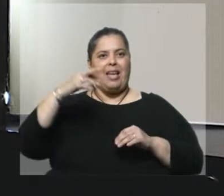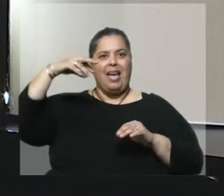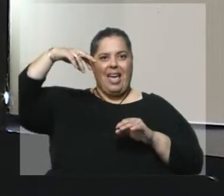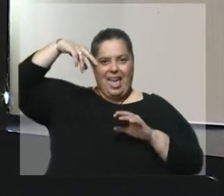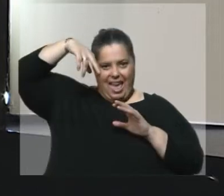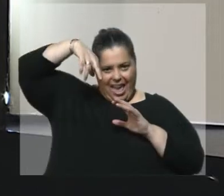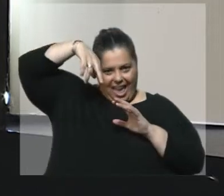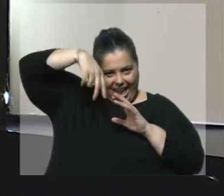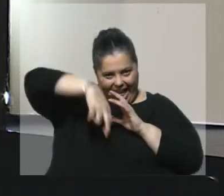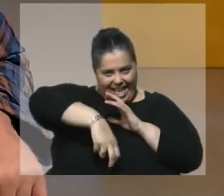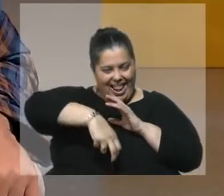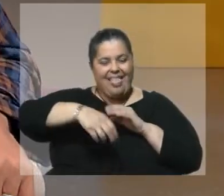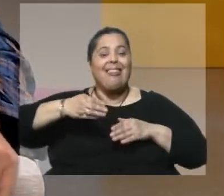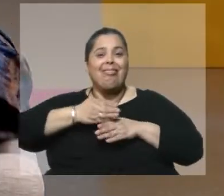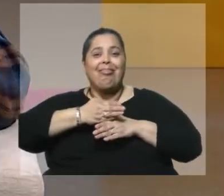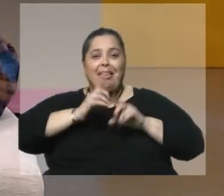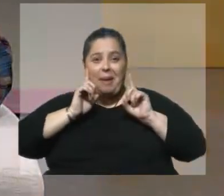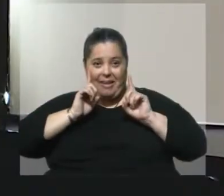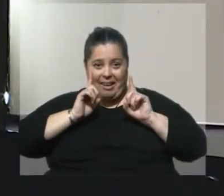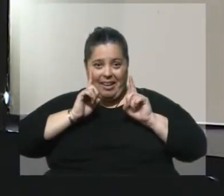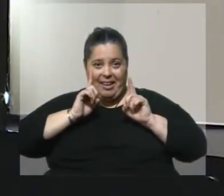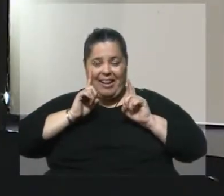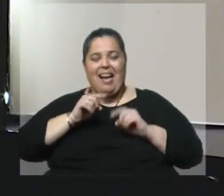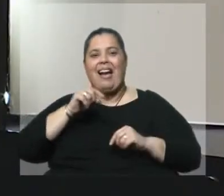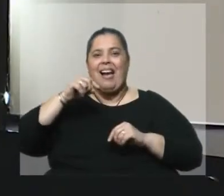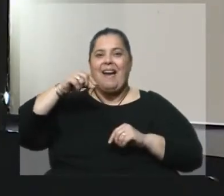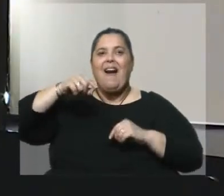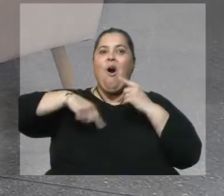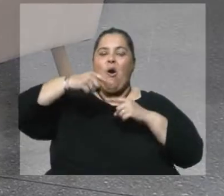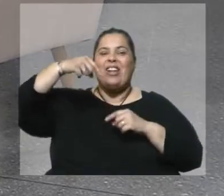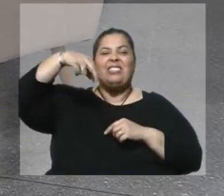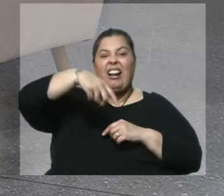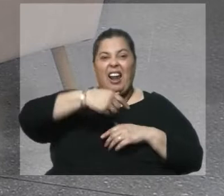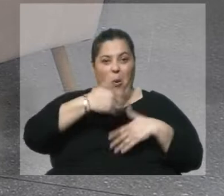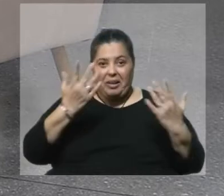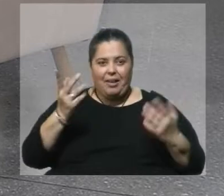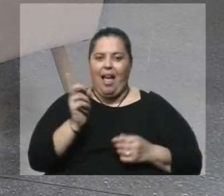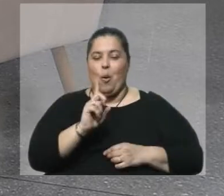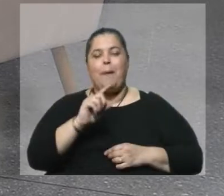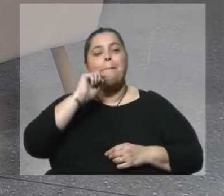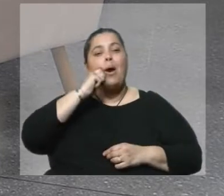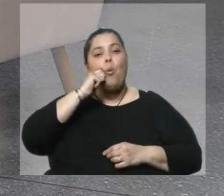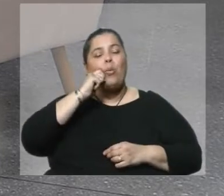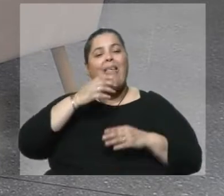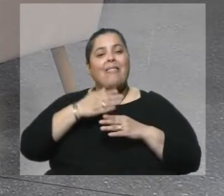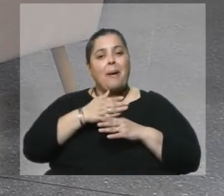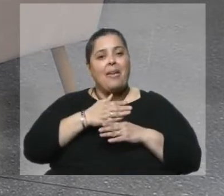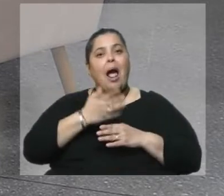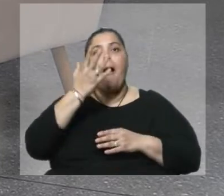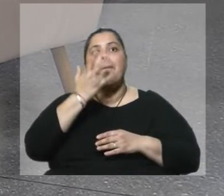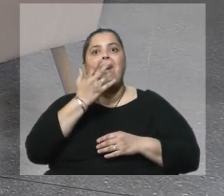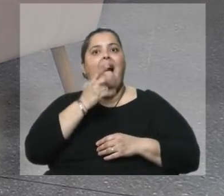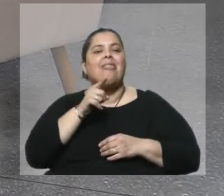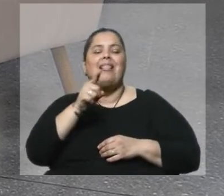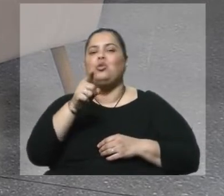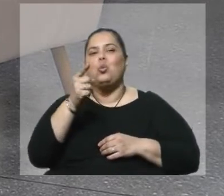¿eh? Sí. Las otras no son tan atractivas, por lo menos para mí. Me gustan tus muñecos. Son originales,